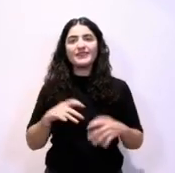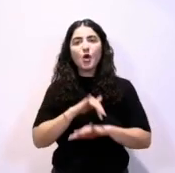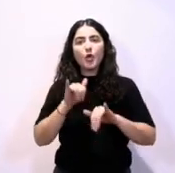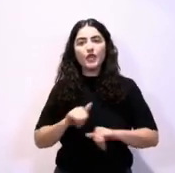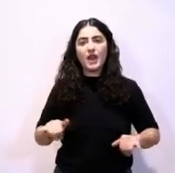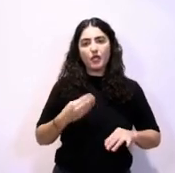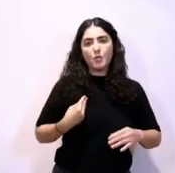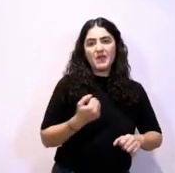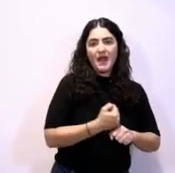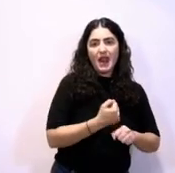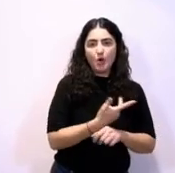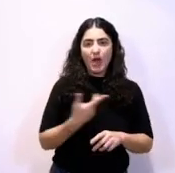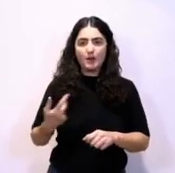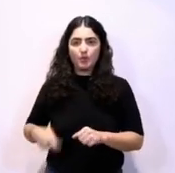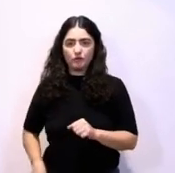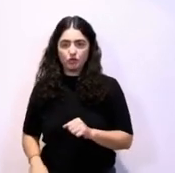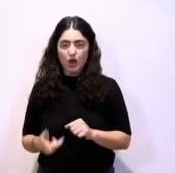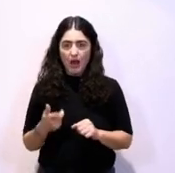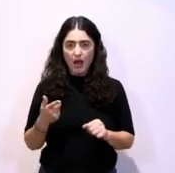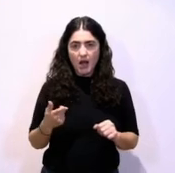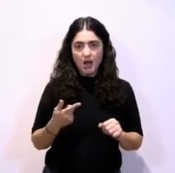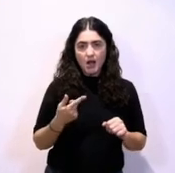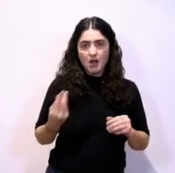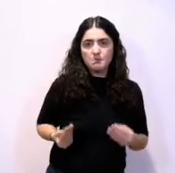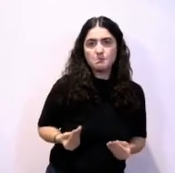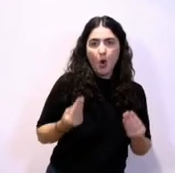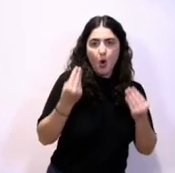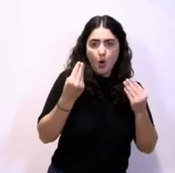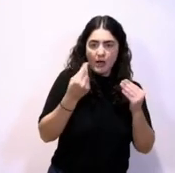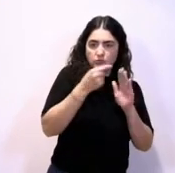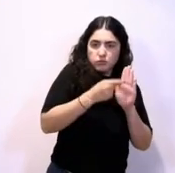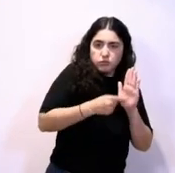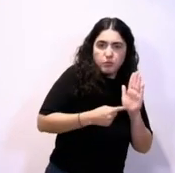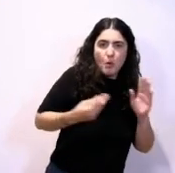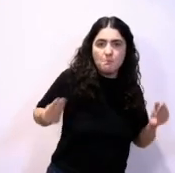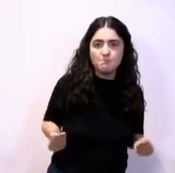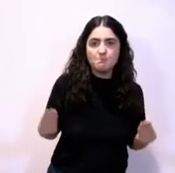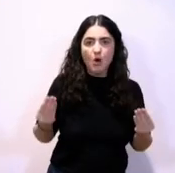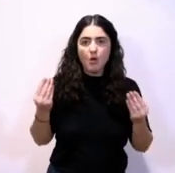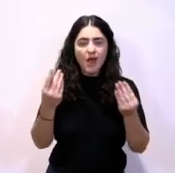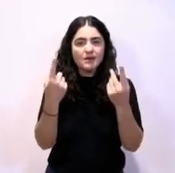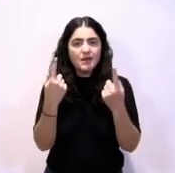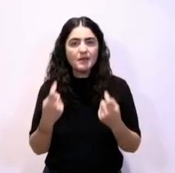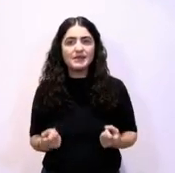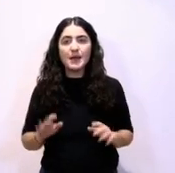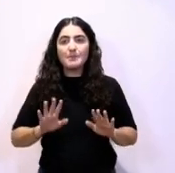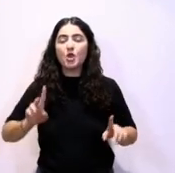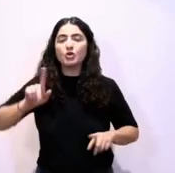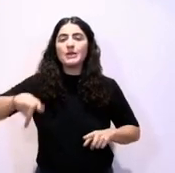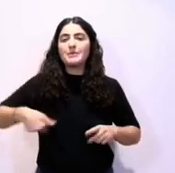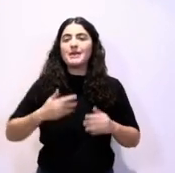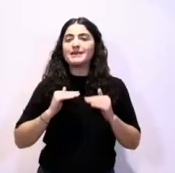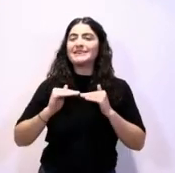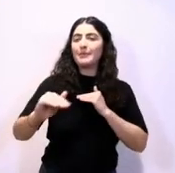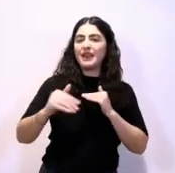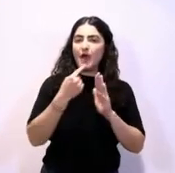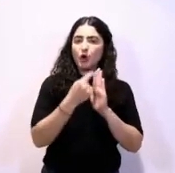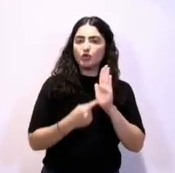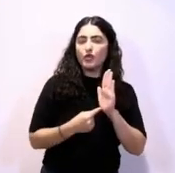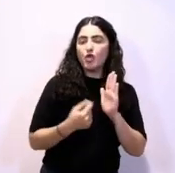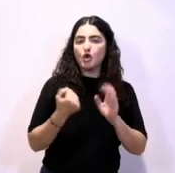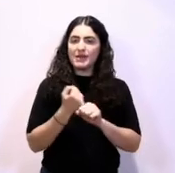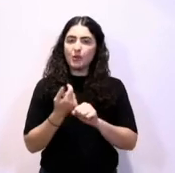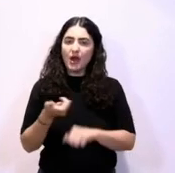abordar esas mejoras, pero lo prioritario es dar estabilidad a las condiciones laborales, salarios dignos